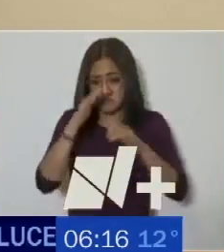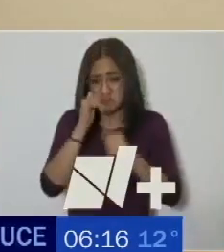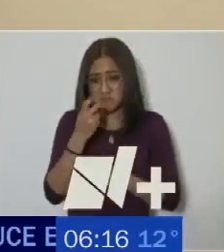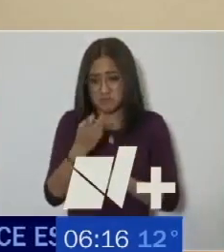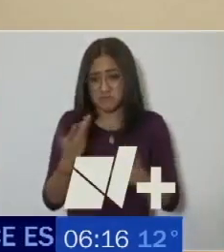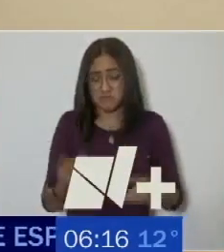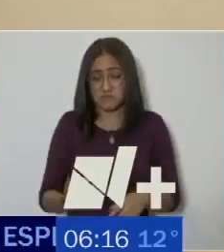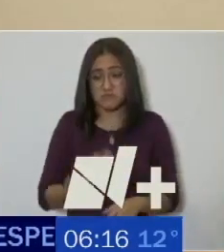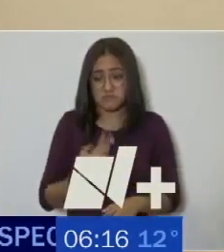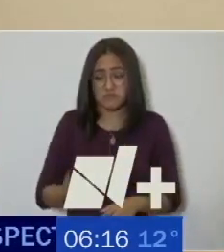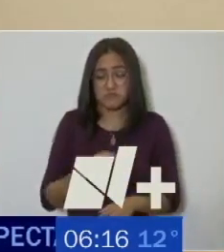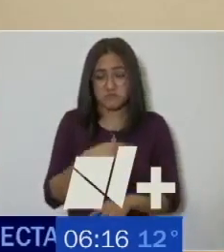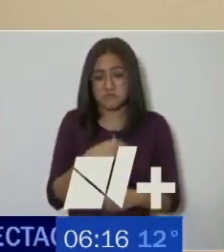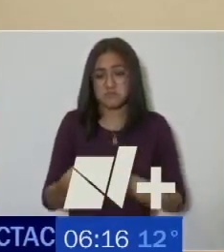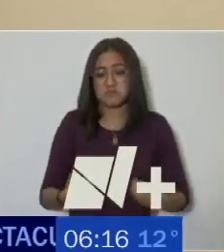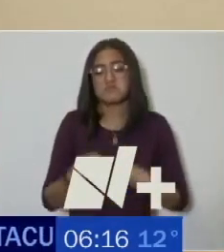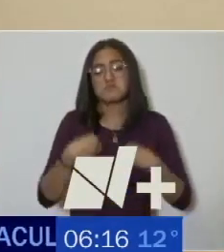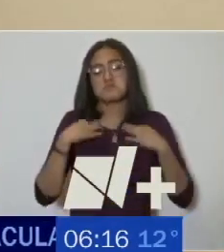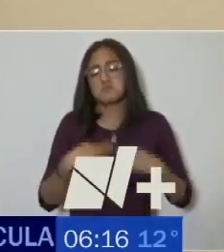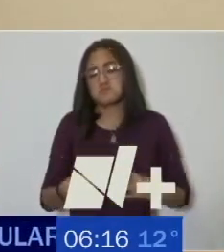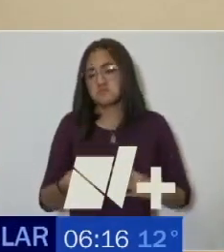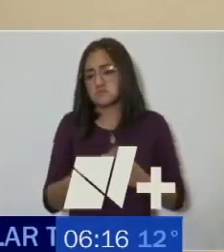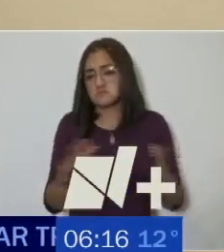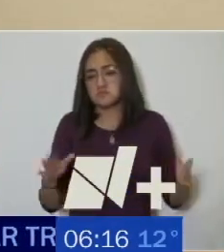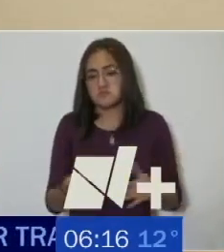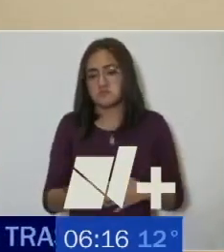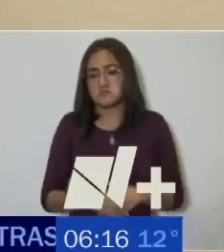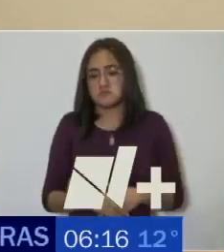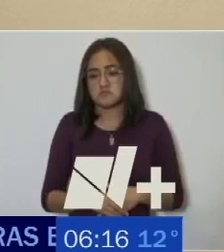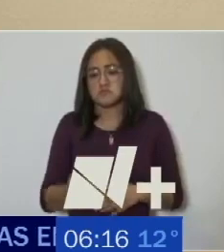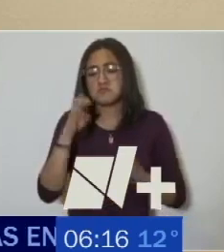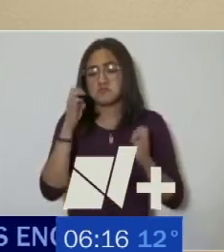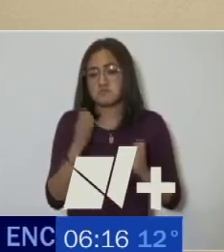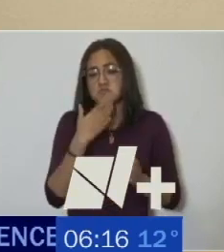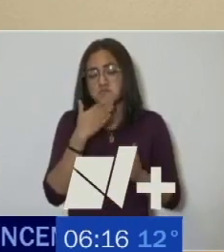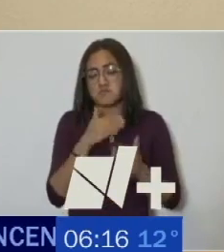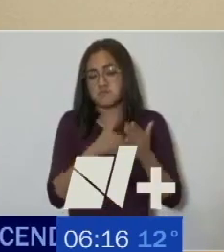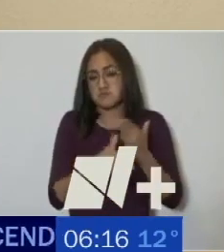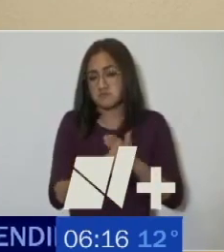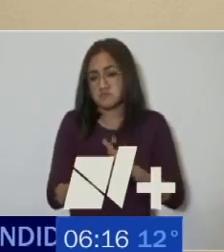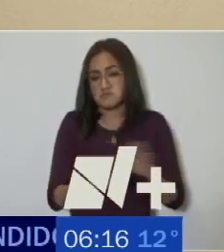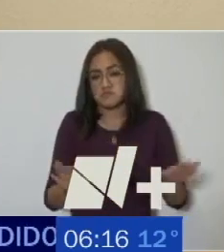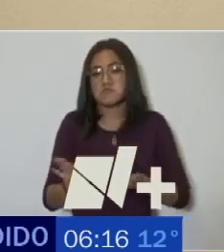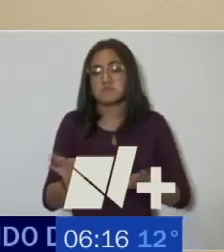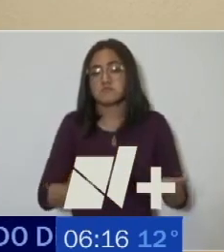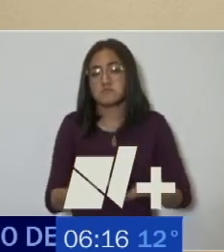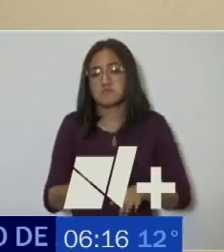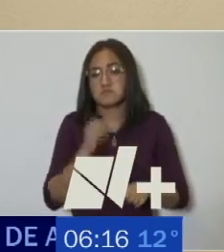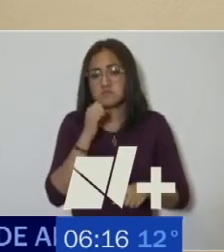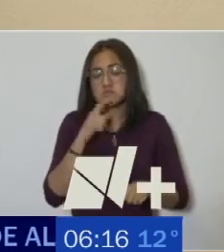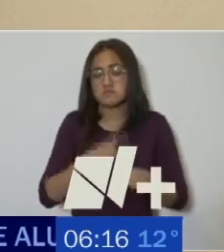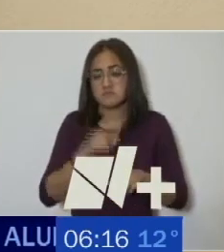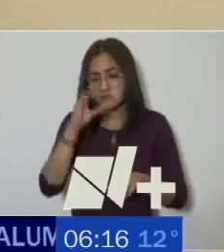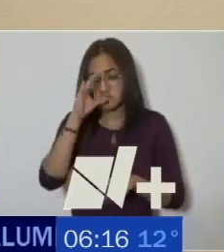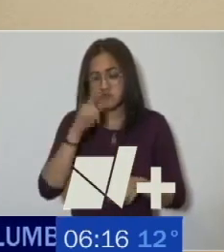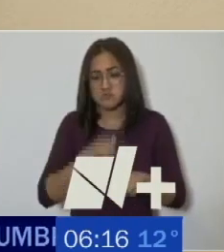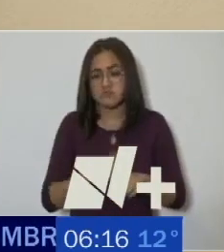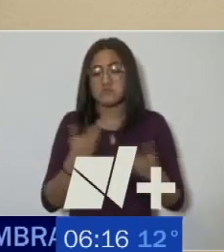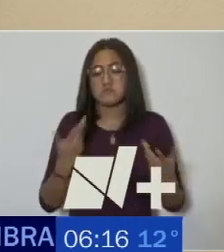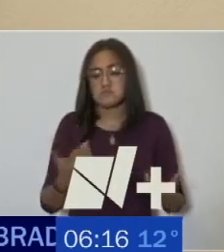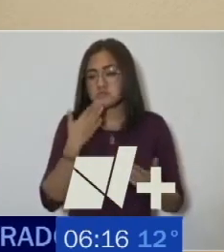en Tehuacán se vive tranquilo se mantiene una situación laboral social cultural